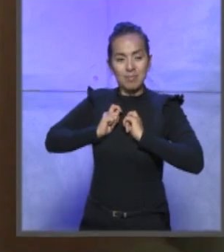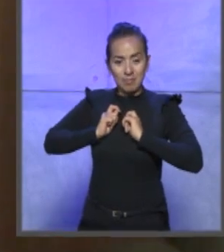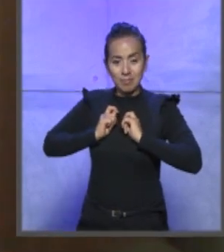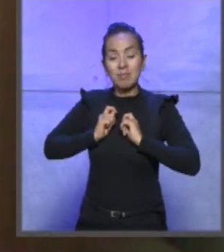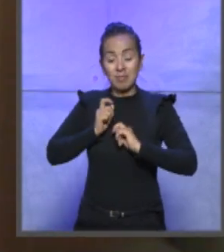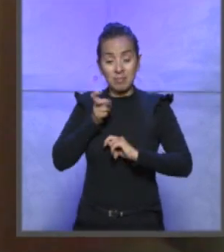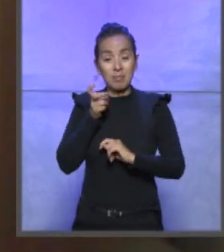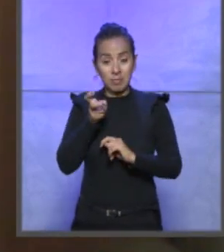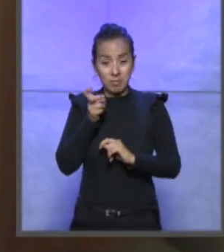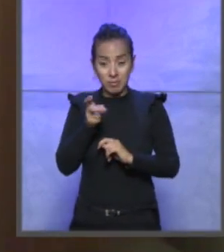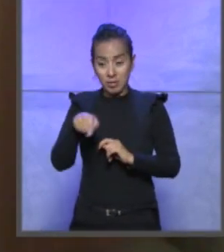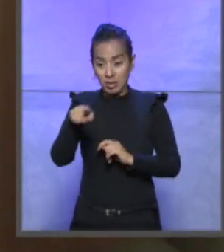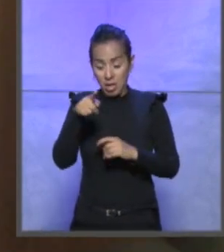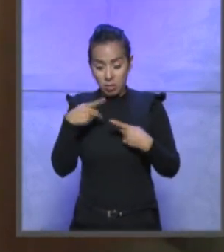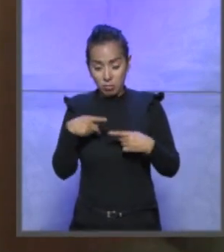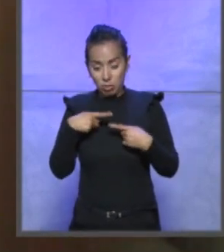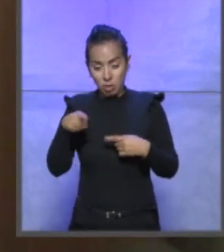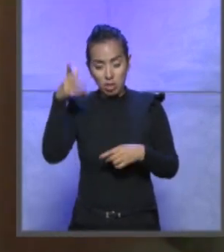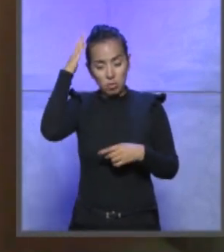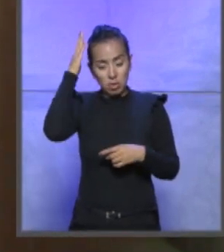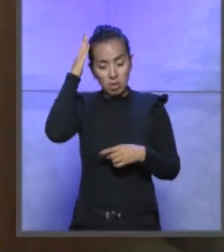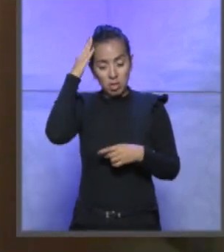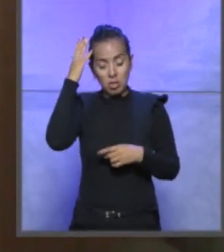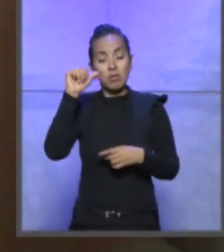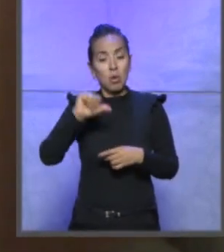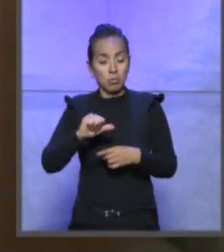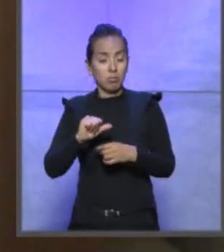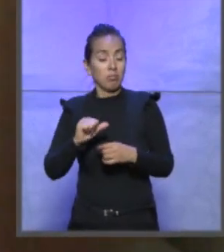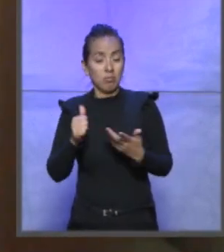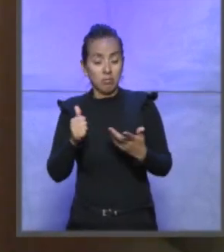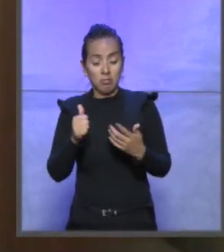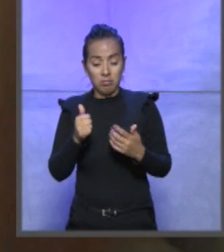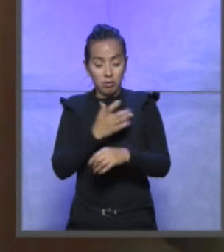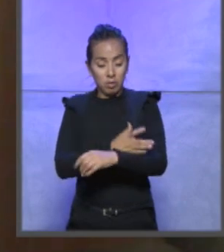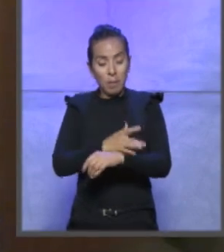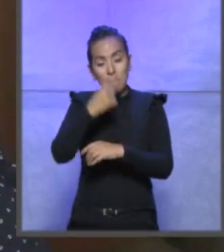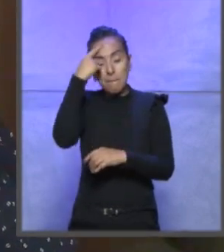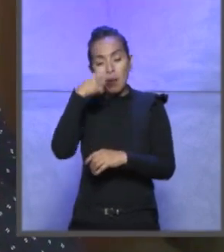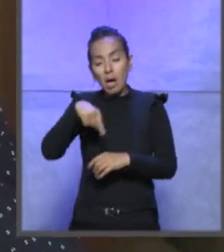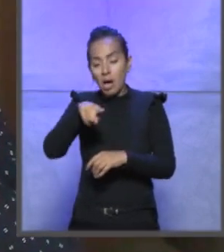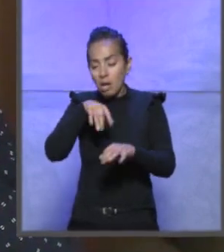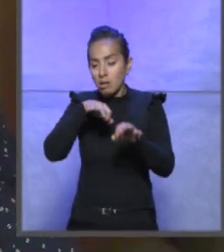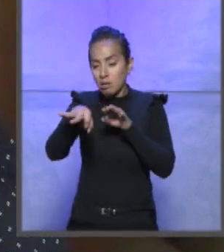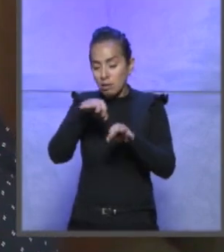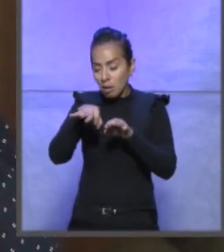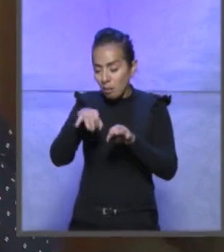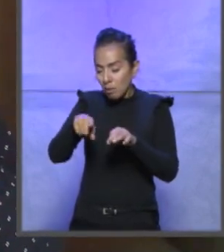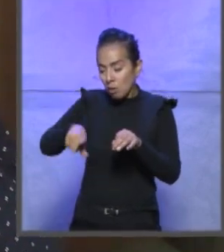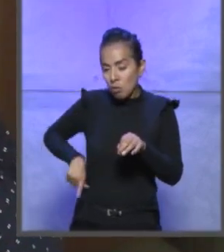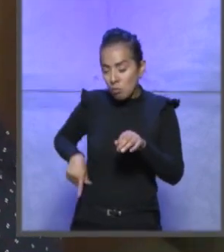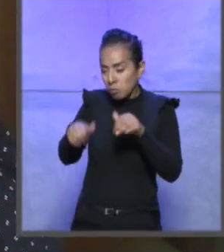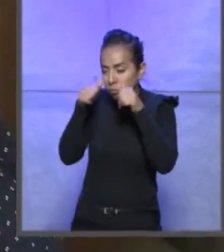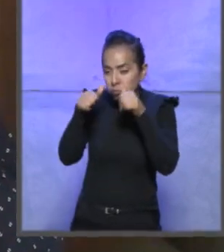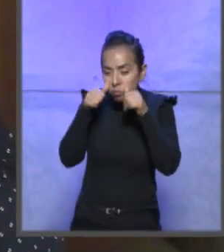por referencia, ocuparemos estos lugares de las personas, de las autoridades que nos acompañen para el servicio público, para